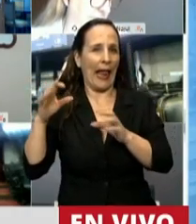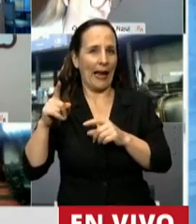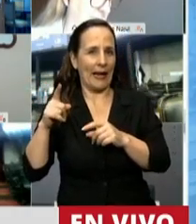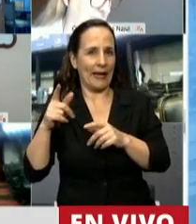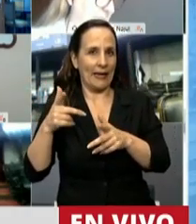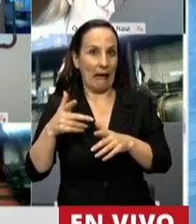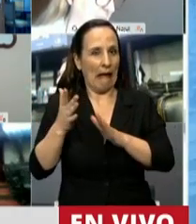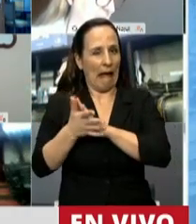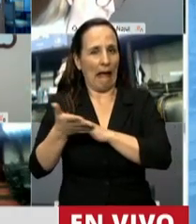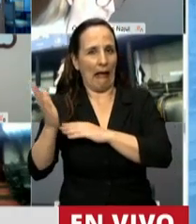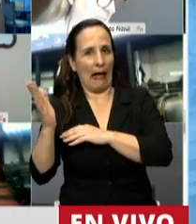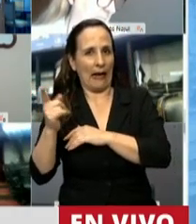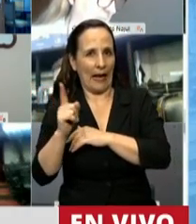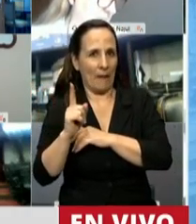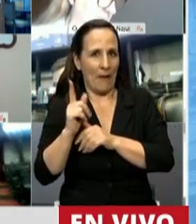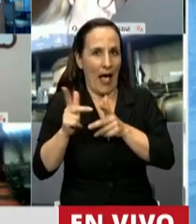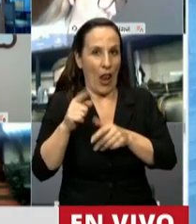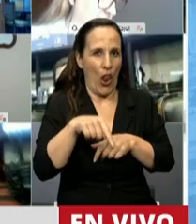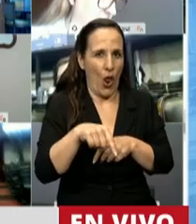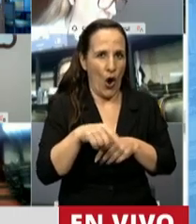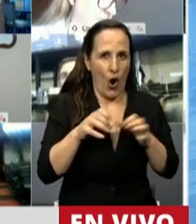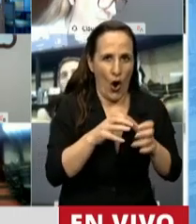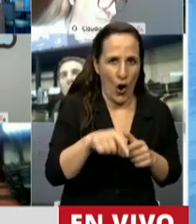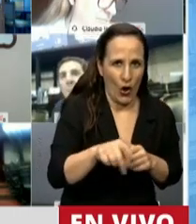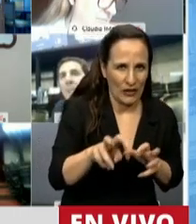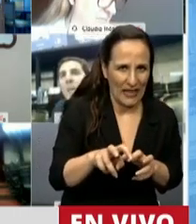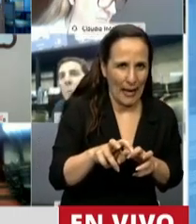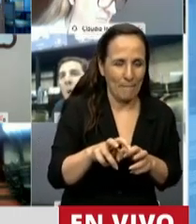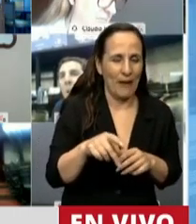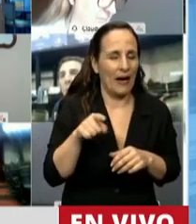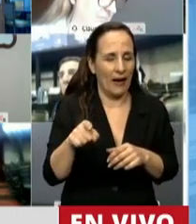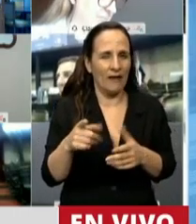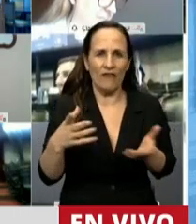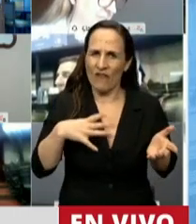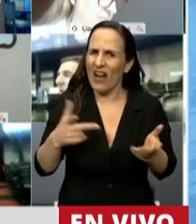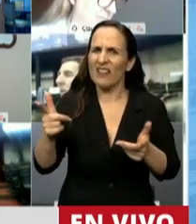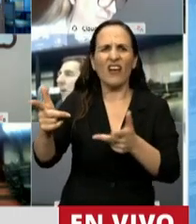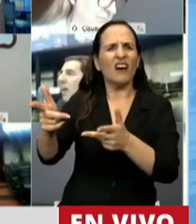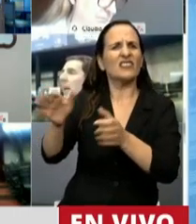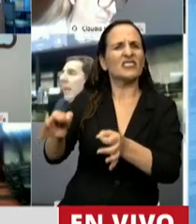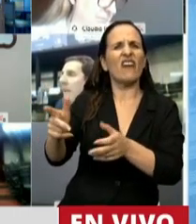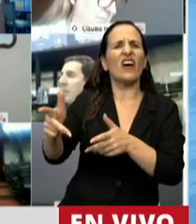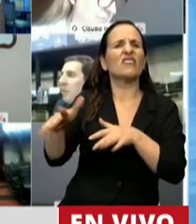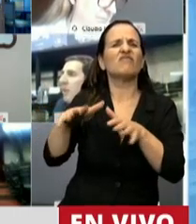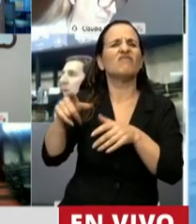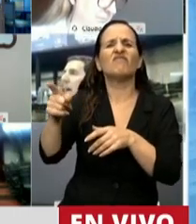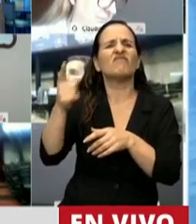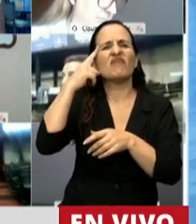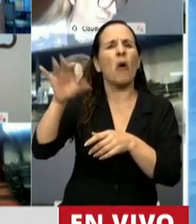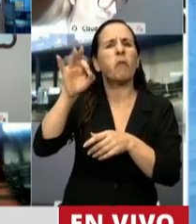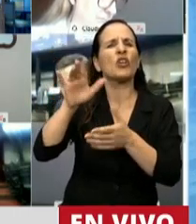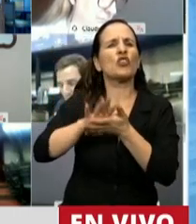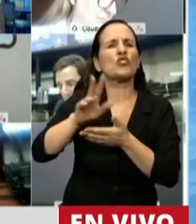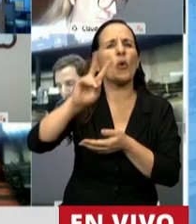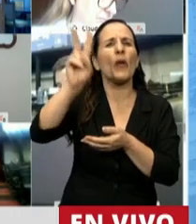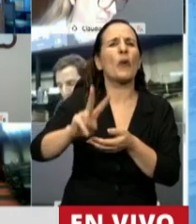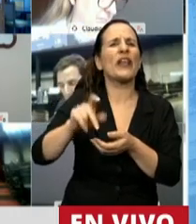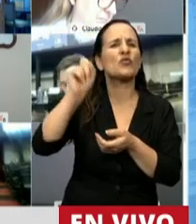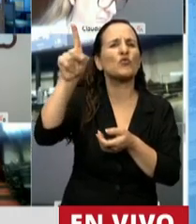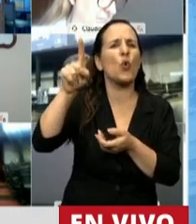escapar siempre tira la pelota para afuera y no se sienta y dice claramente cuál es su visión en relación a la Venezuela de Nicolás